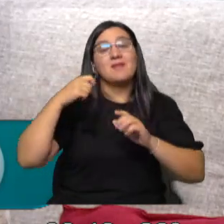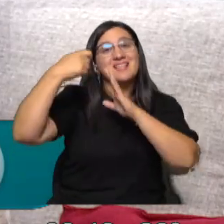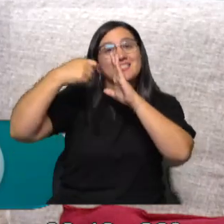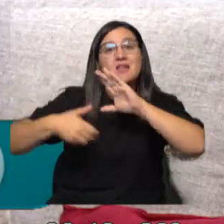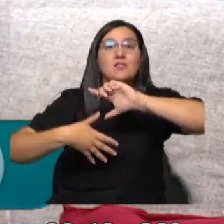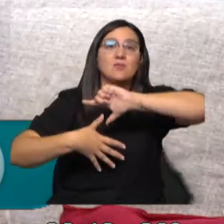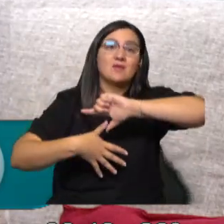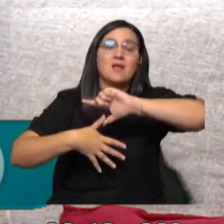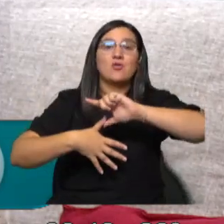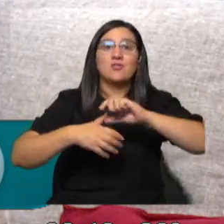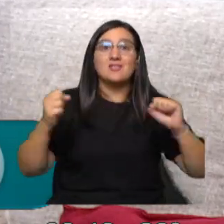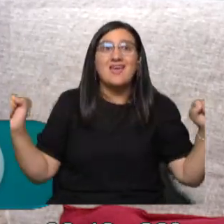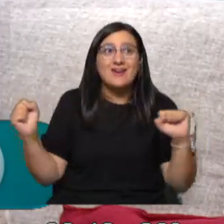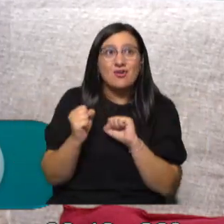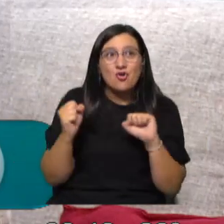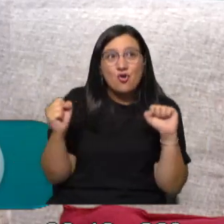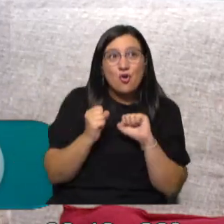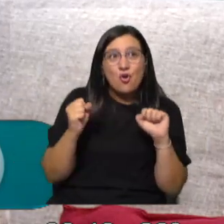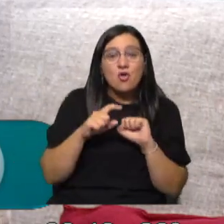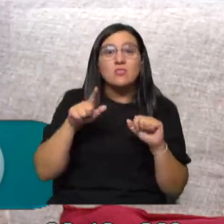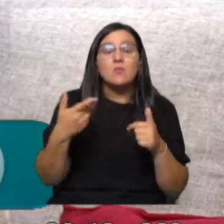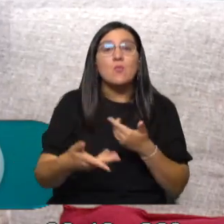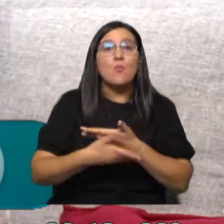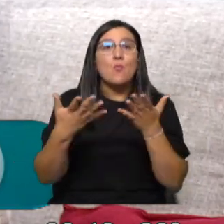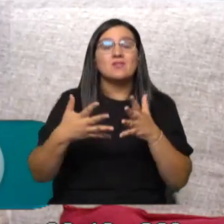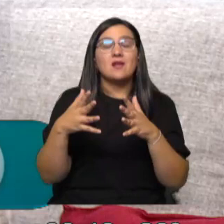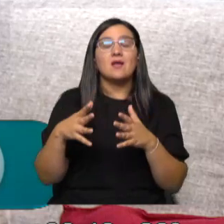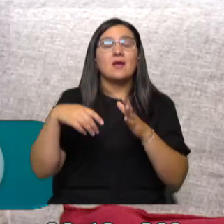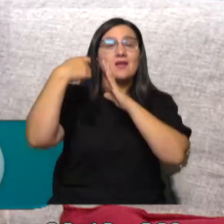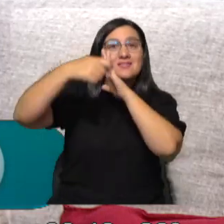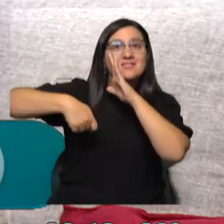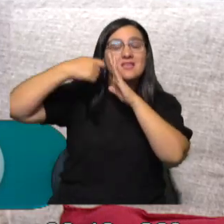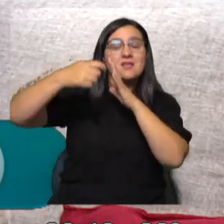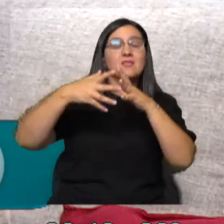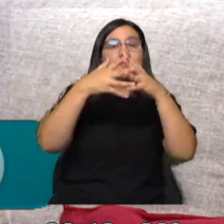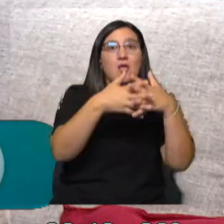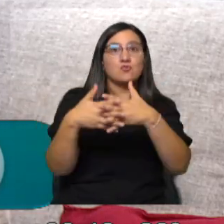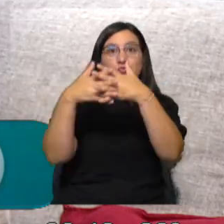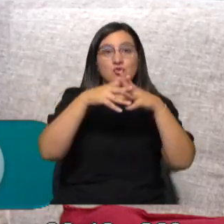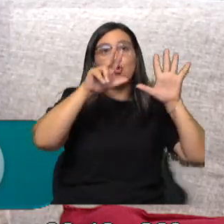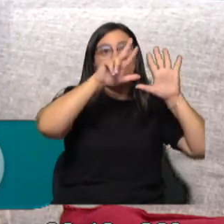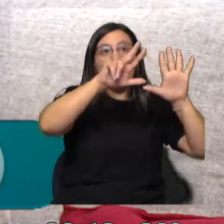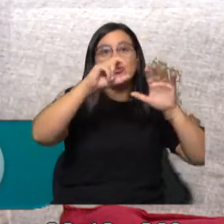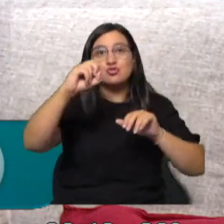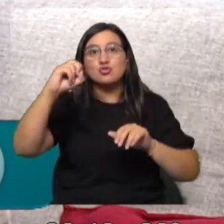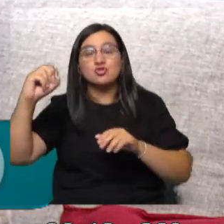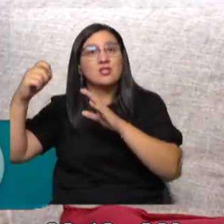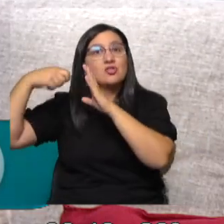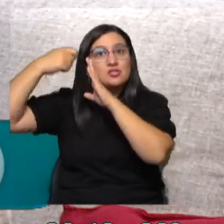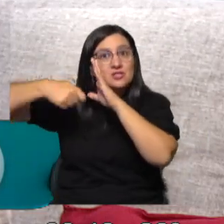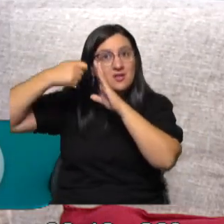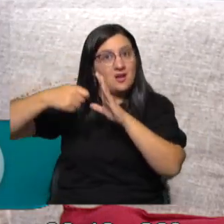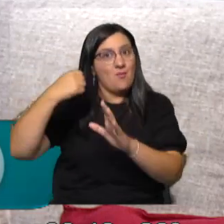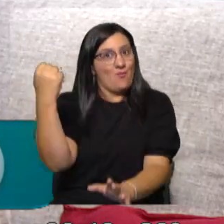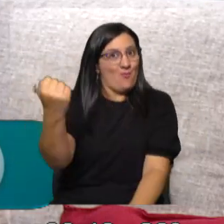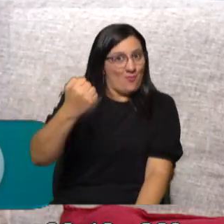de terror. Y después hace su estreno en Estados Unidos, en 800 salas, que eso es muy